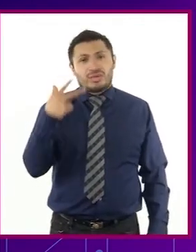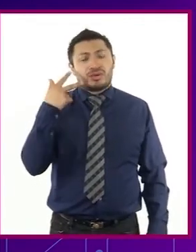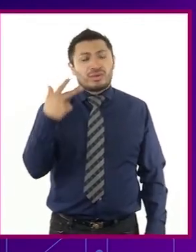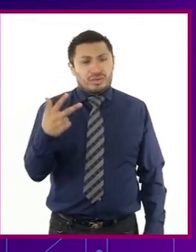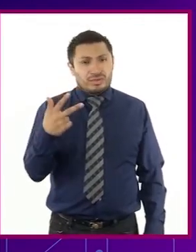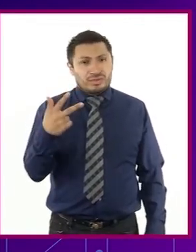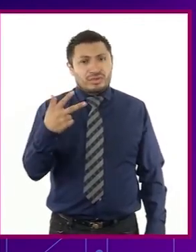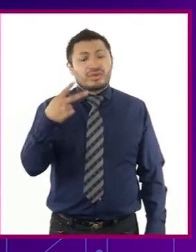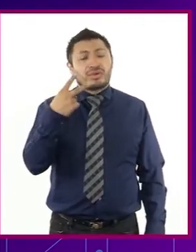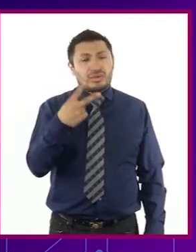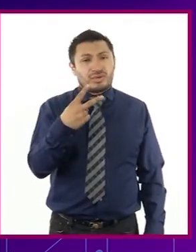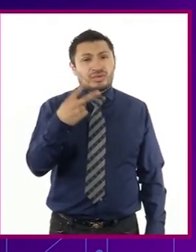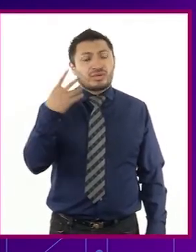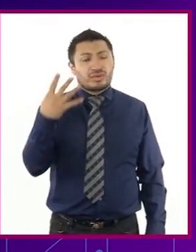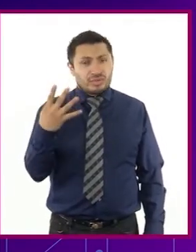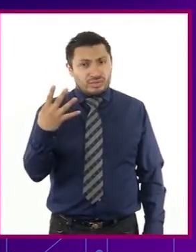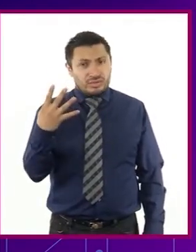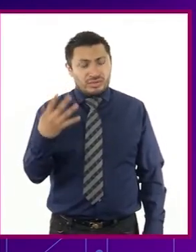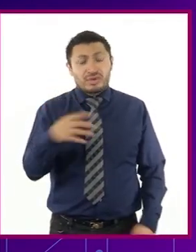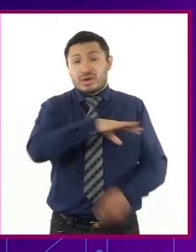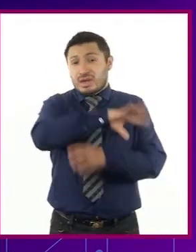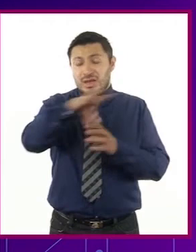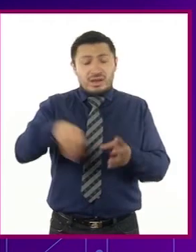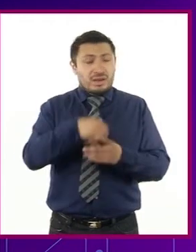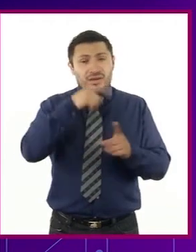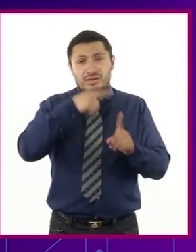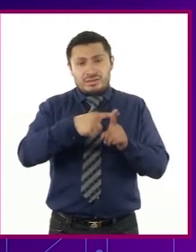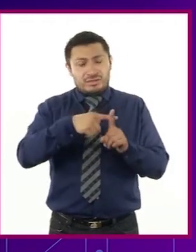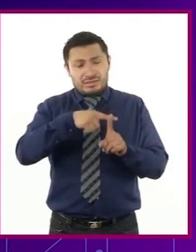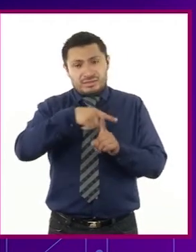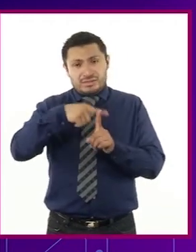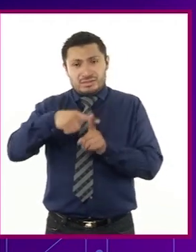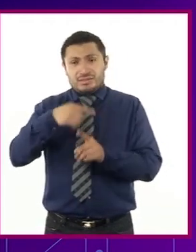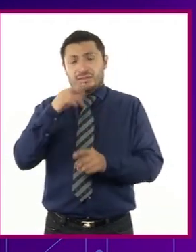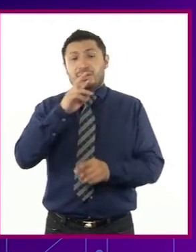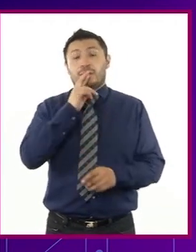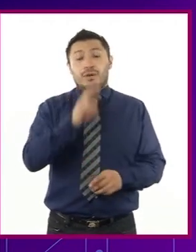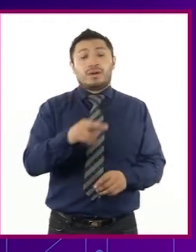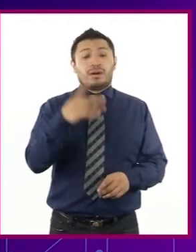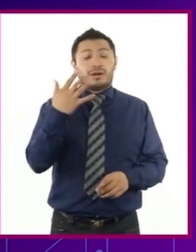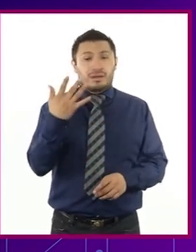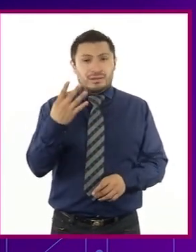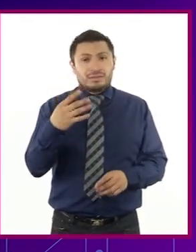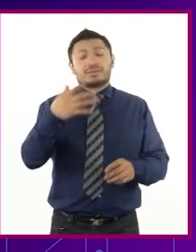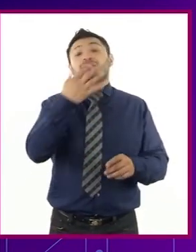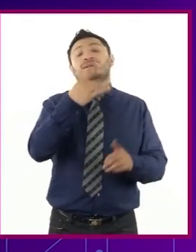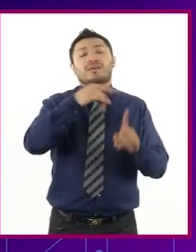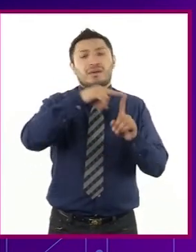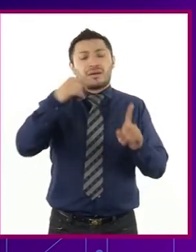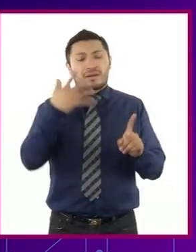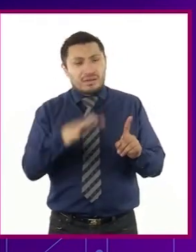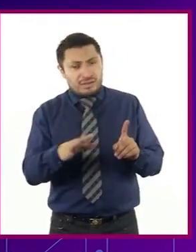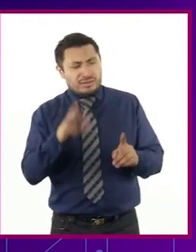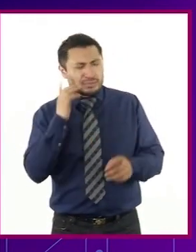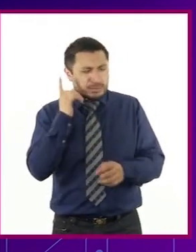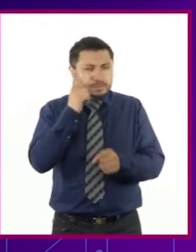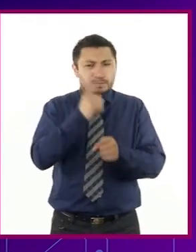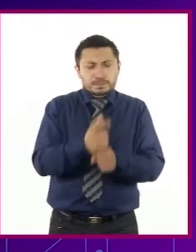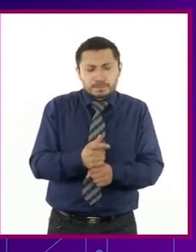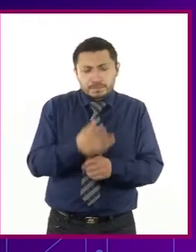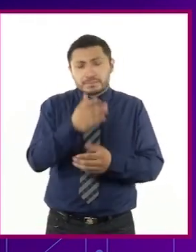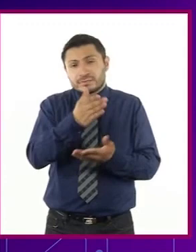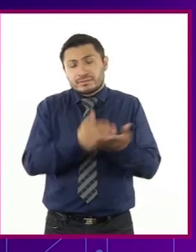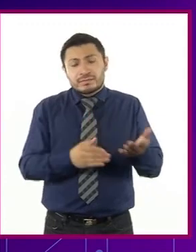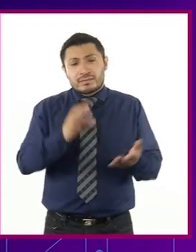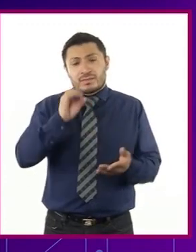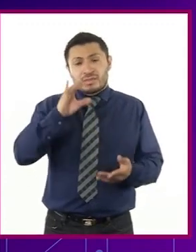8, 2 y 4, que sumadas son igual a 50. Se divide 50 entre 10 para calcular el promedio y el